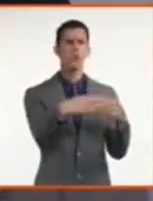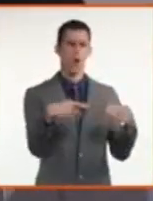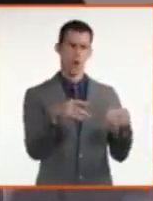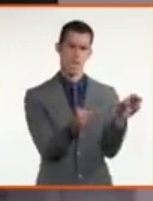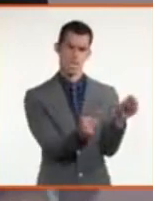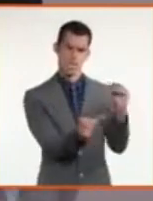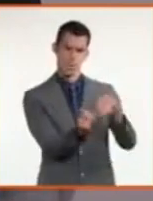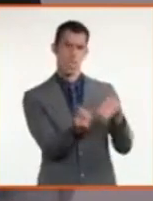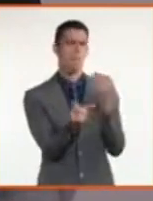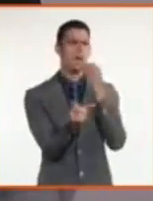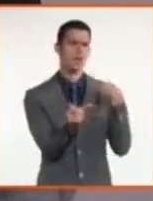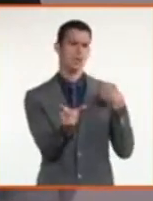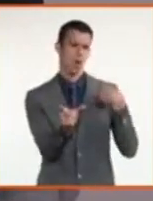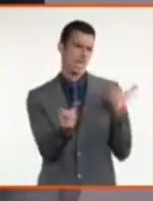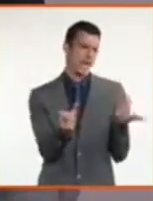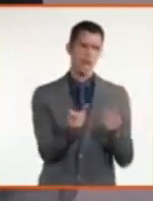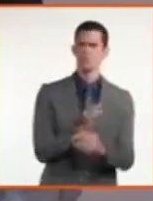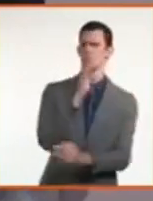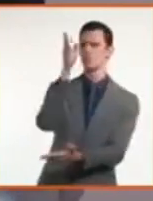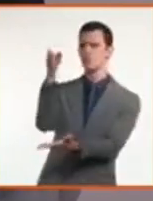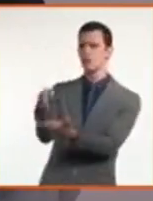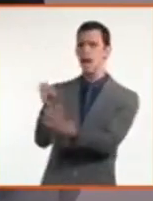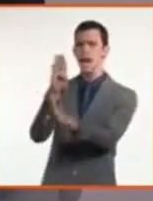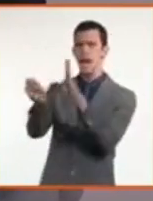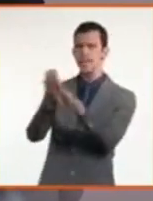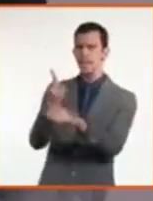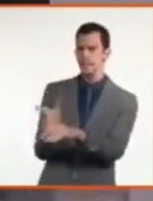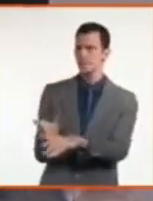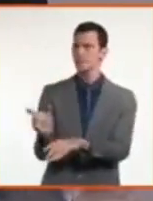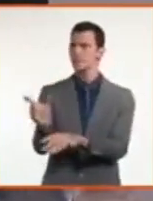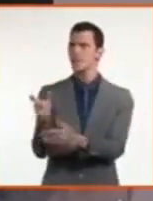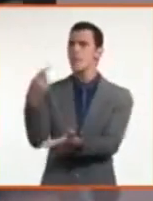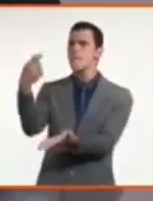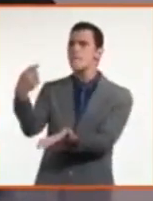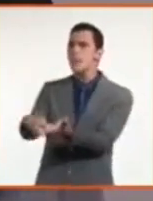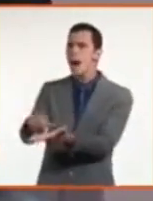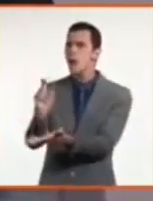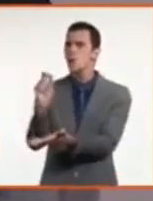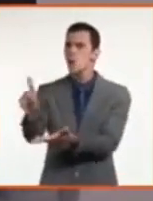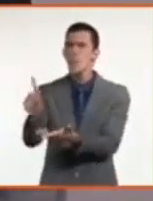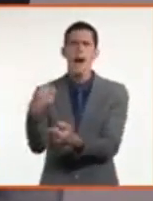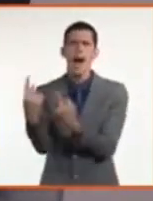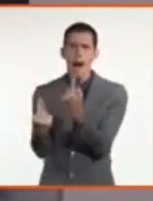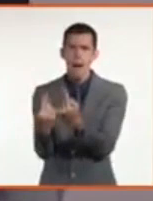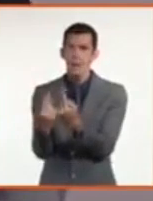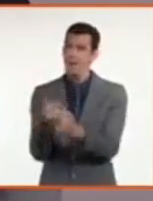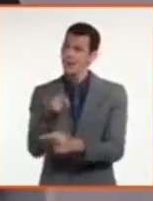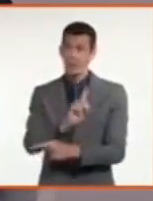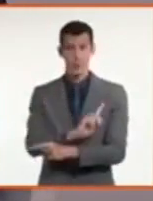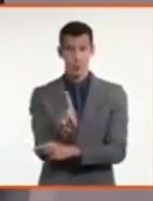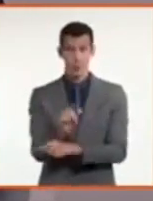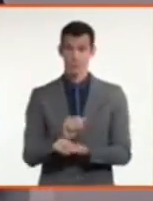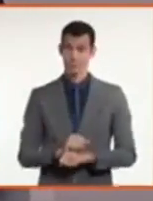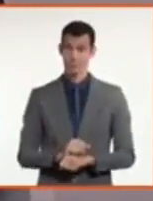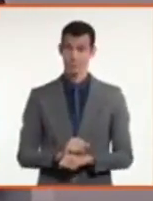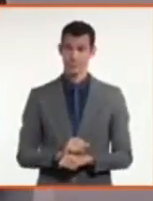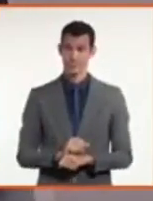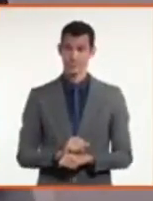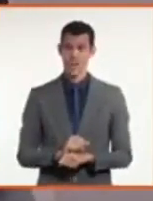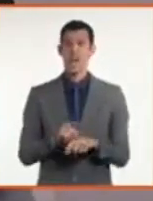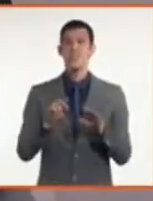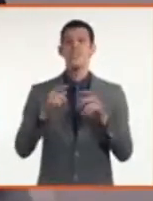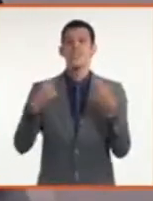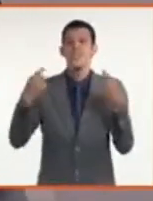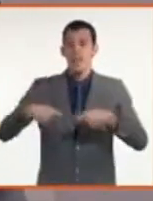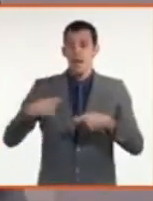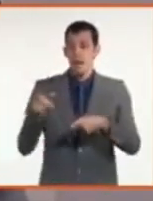que nos impide poder darle a ese dólar un valor de uso real por la vía de la exportación pero una en escenarios